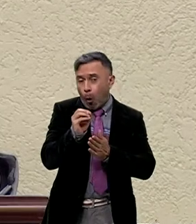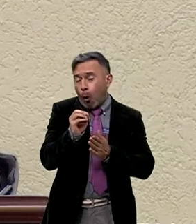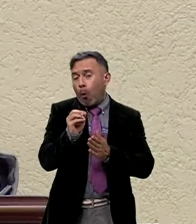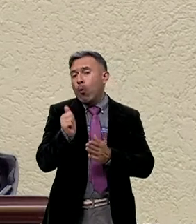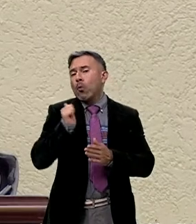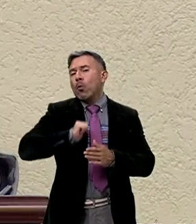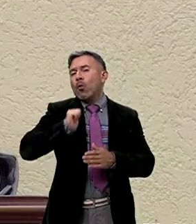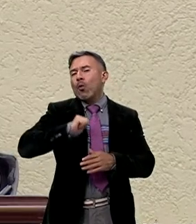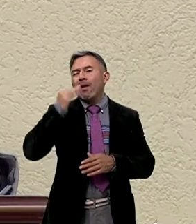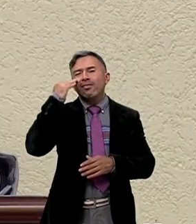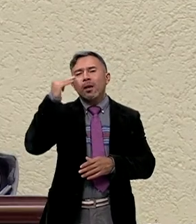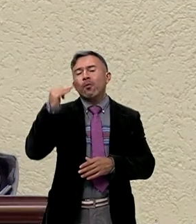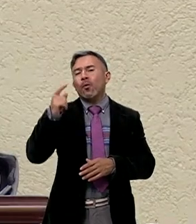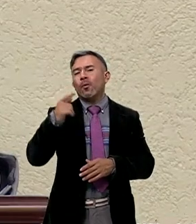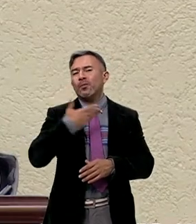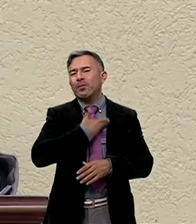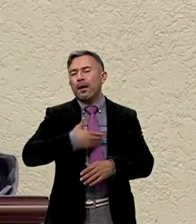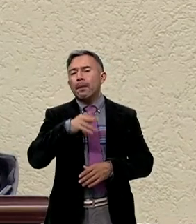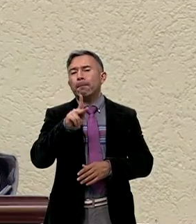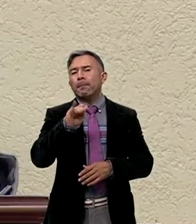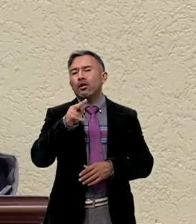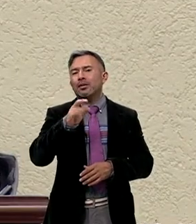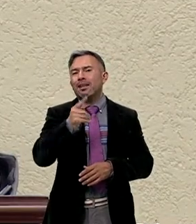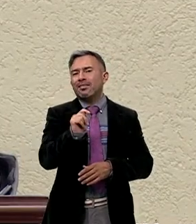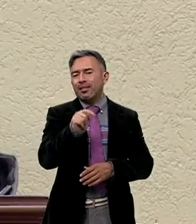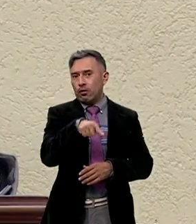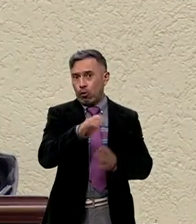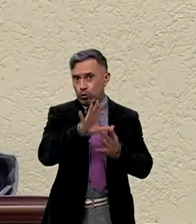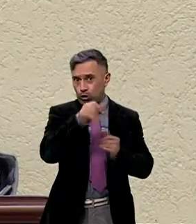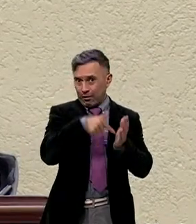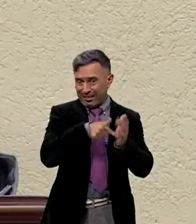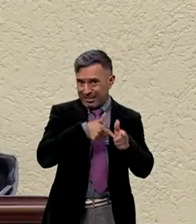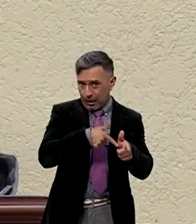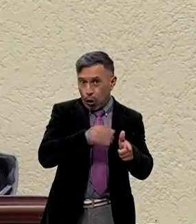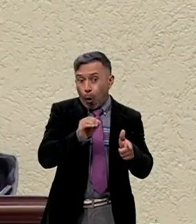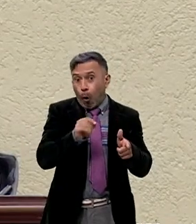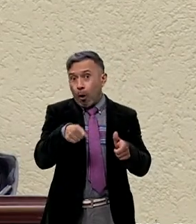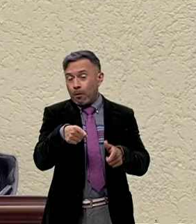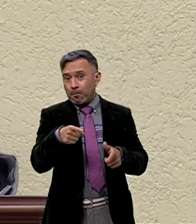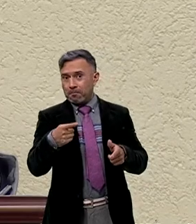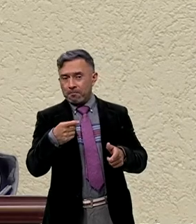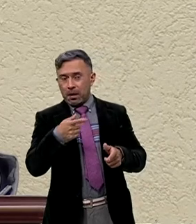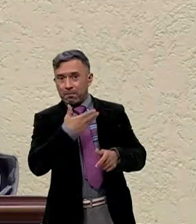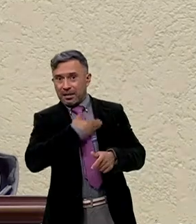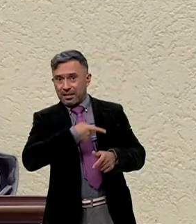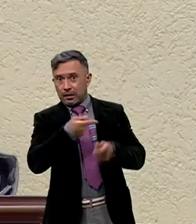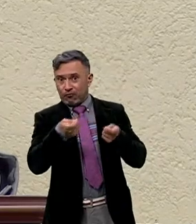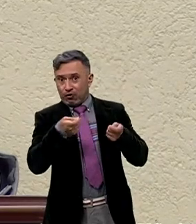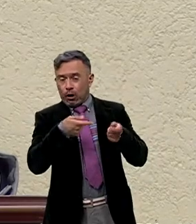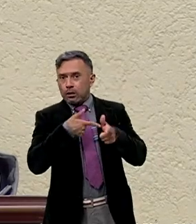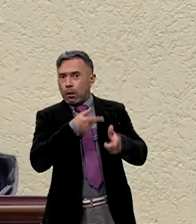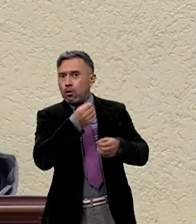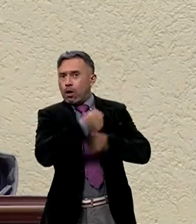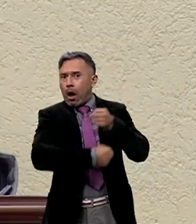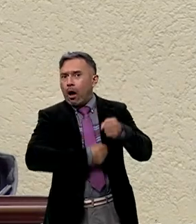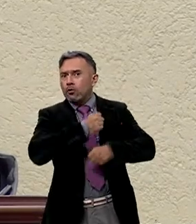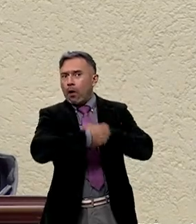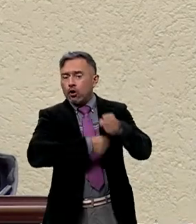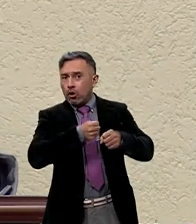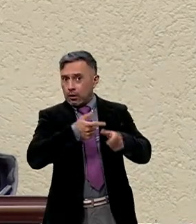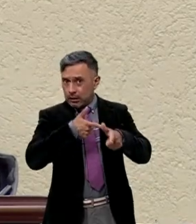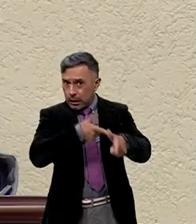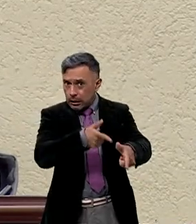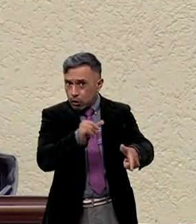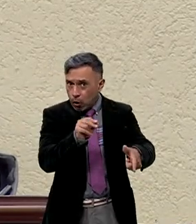pinochet o en 1988 para determinar si el dictador continuaba o no en el poder en gran bretaña en 2016 para